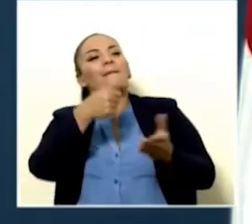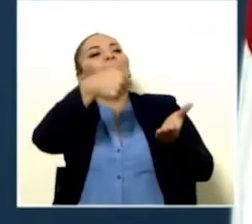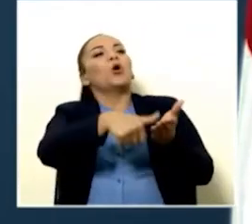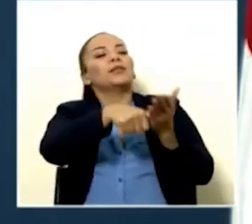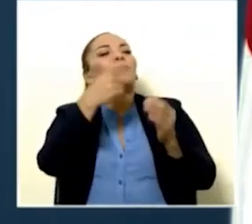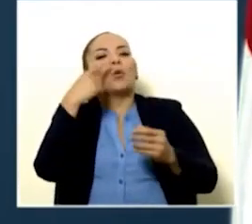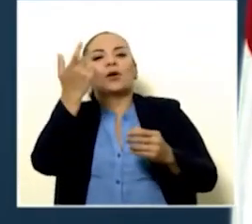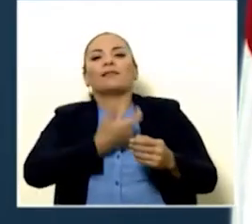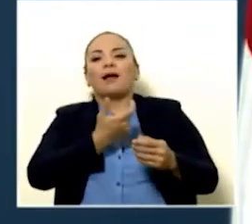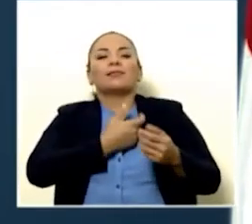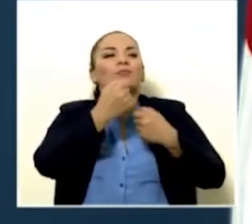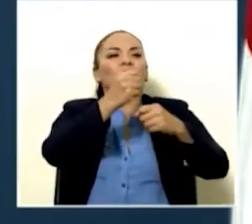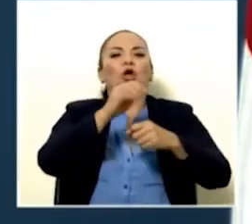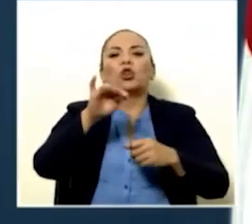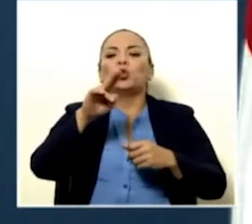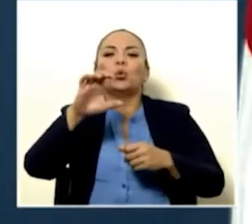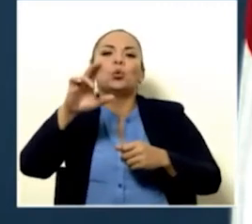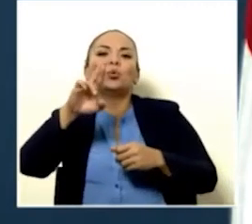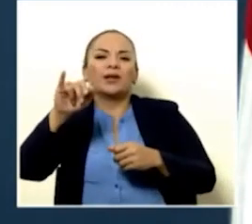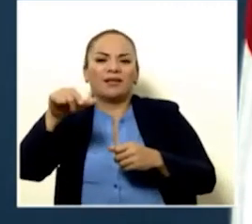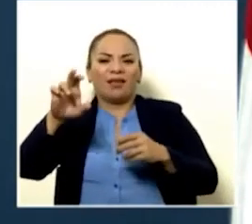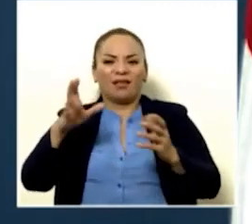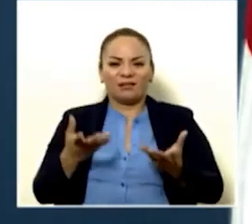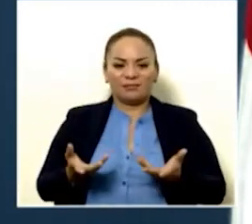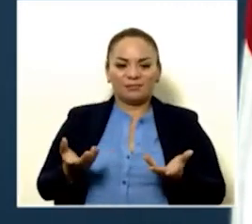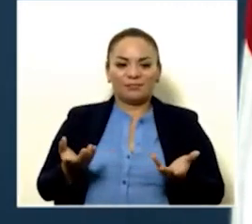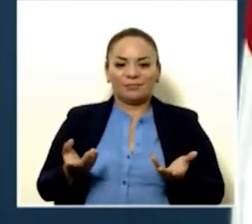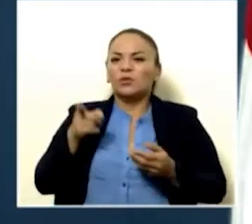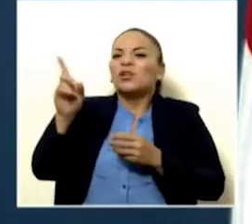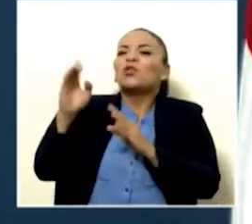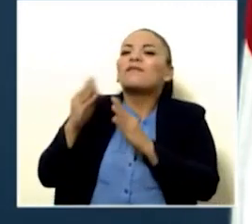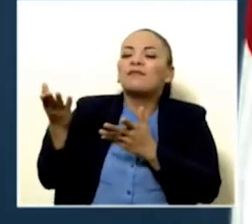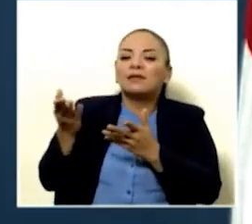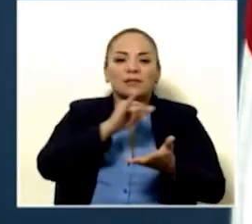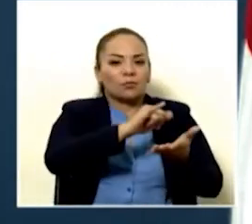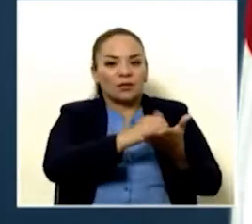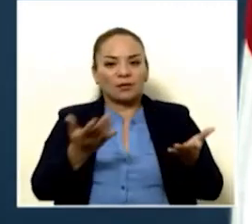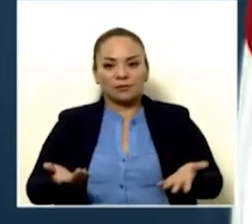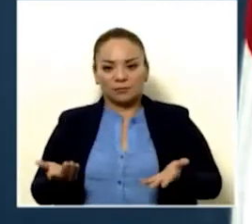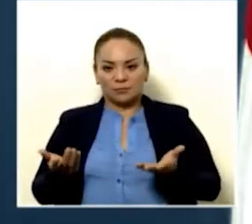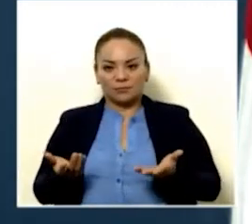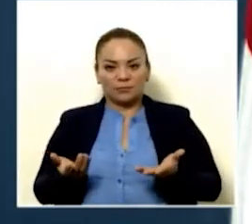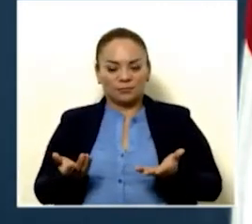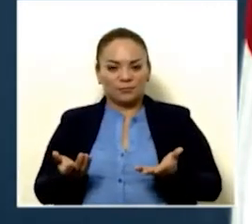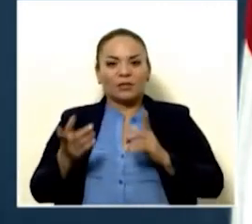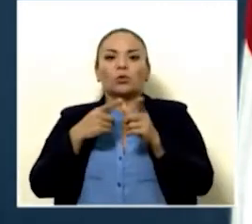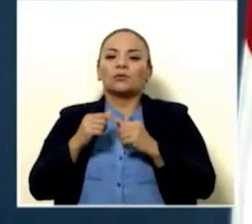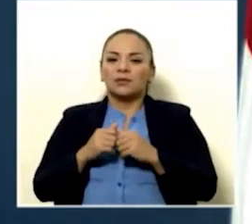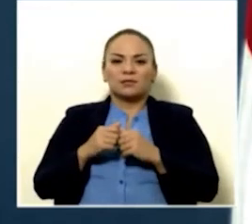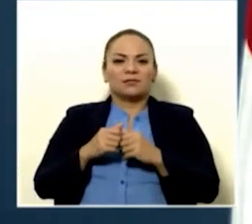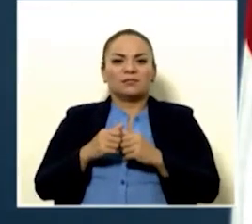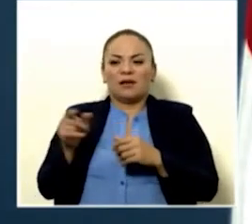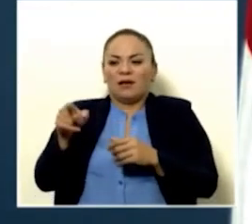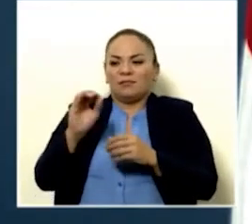alcalde de la municipalidad de Tucurrique. ¿Dónde vive usted? Bueno, de municipalidad de San